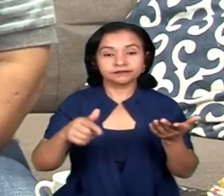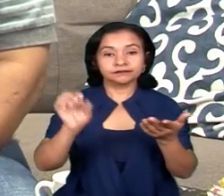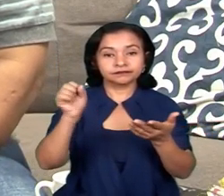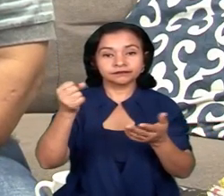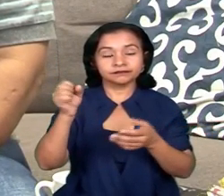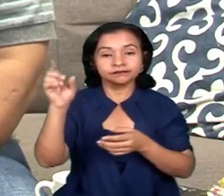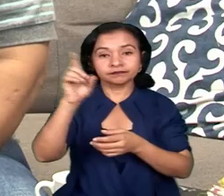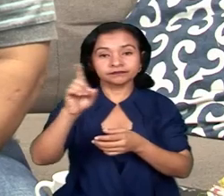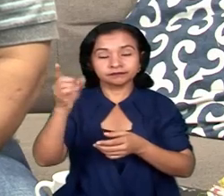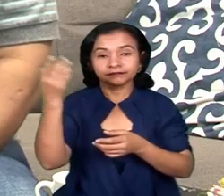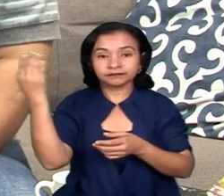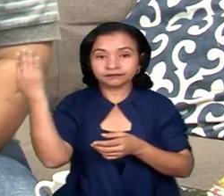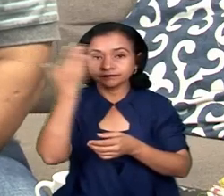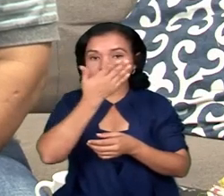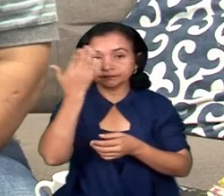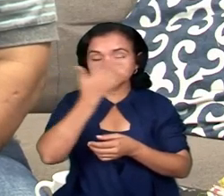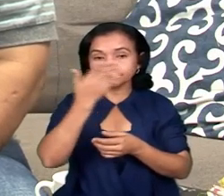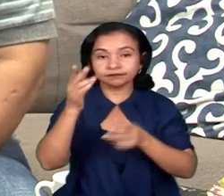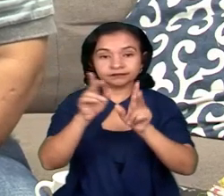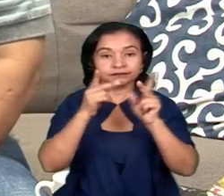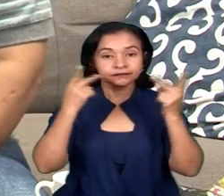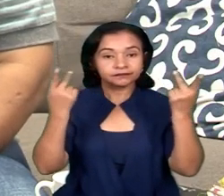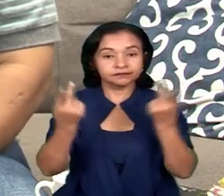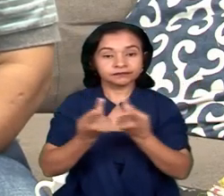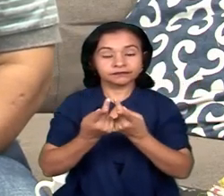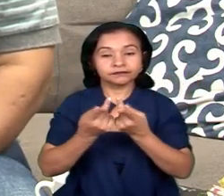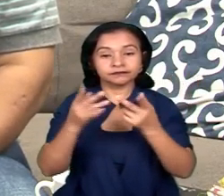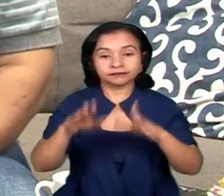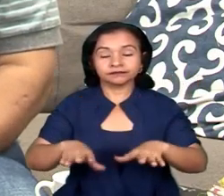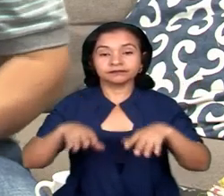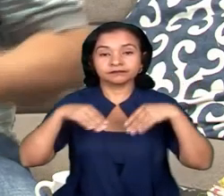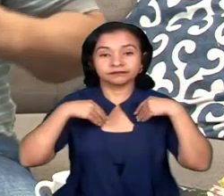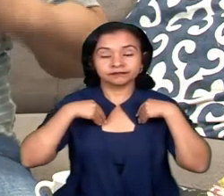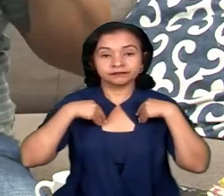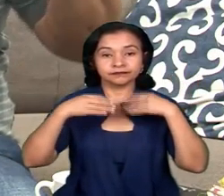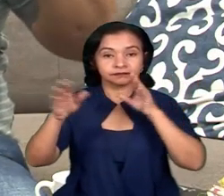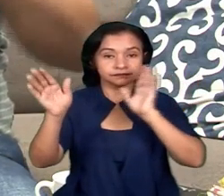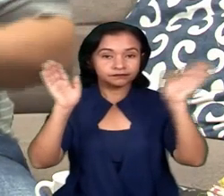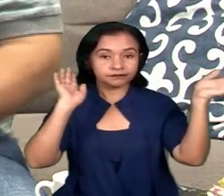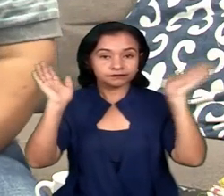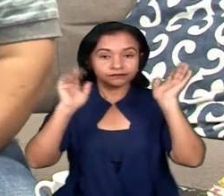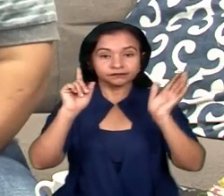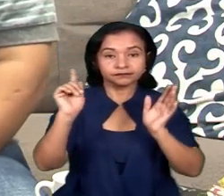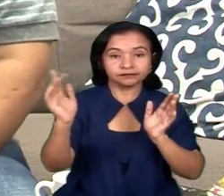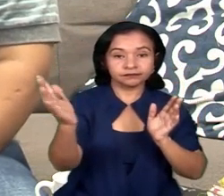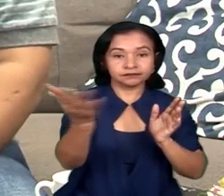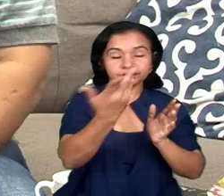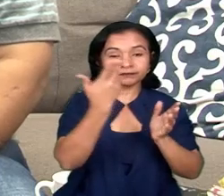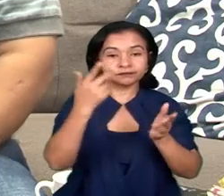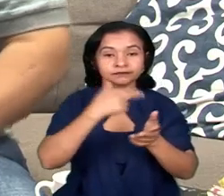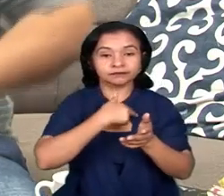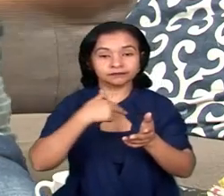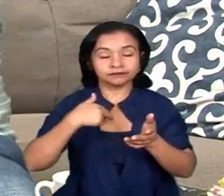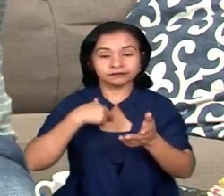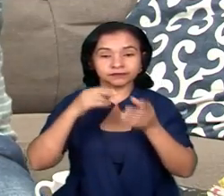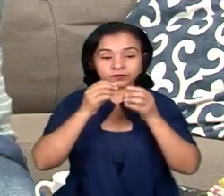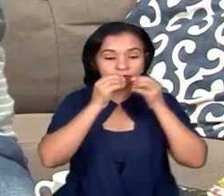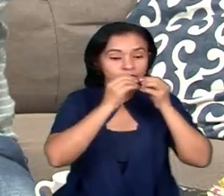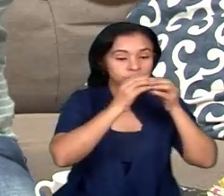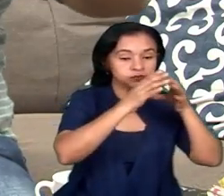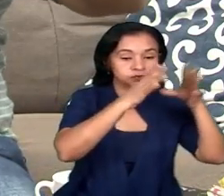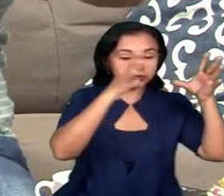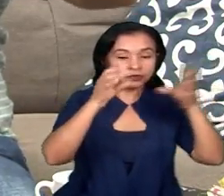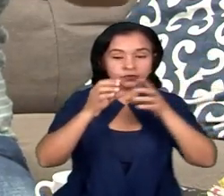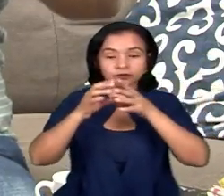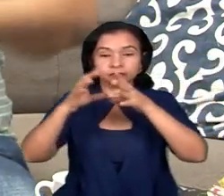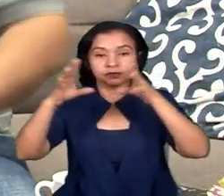semana negro, donde tuvimos que la población aceptó y que los comerciantes estuvimos todos preparados, poniendo chimbomba, poniendo esto,